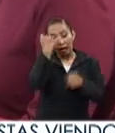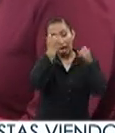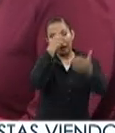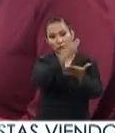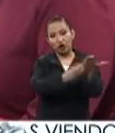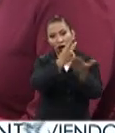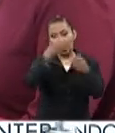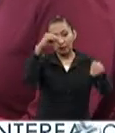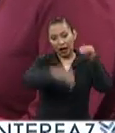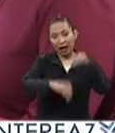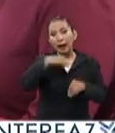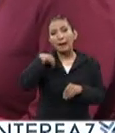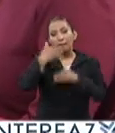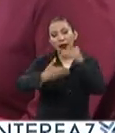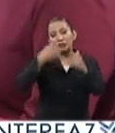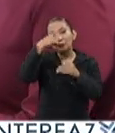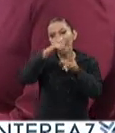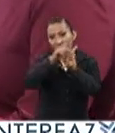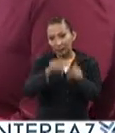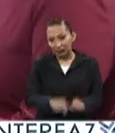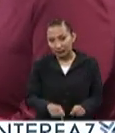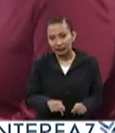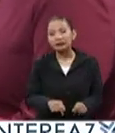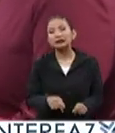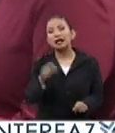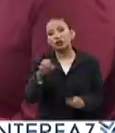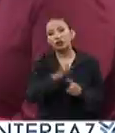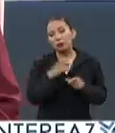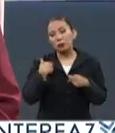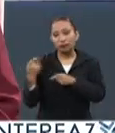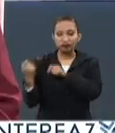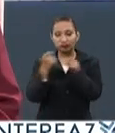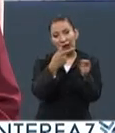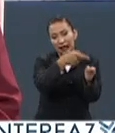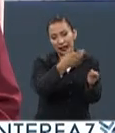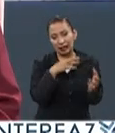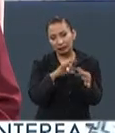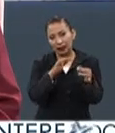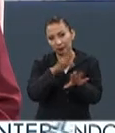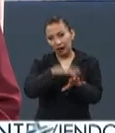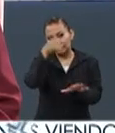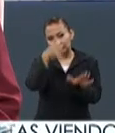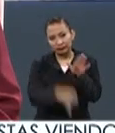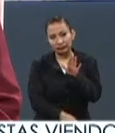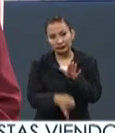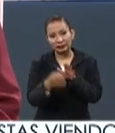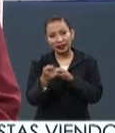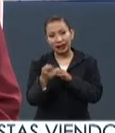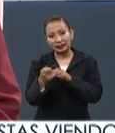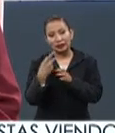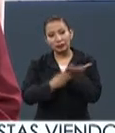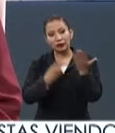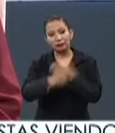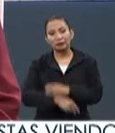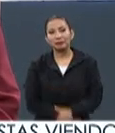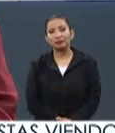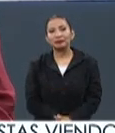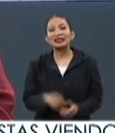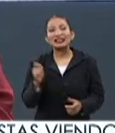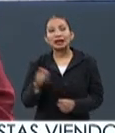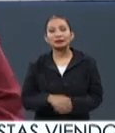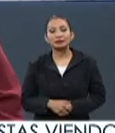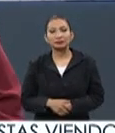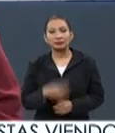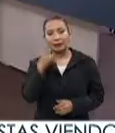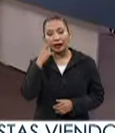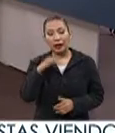este programa Pasos para la Paz. Entonces vamos a dejar pues que ella nos platique más a detalle de este programa. ¿De qué se trata?